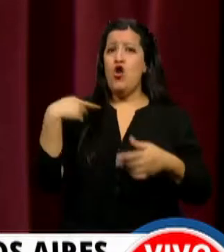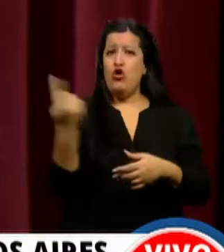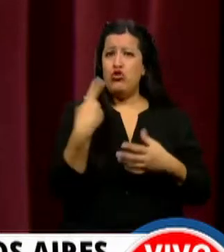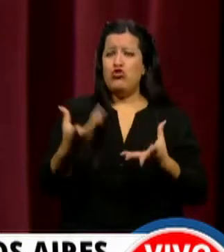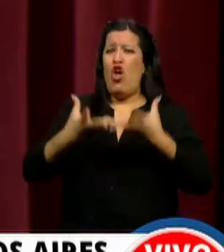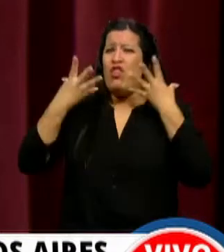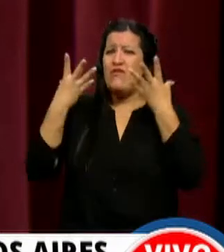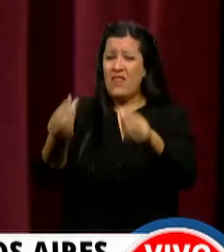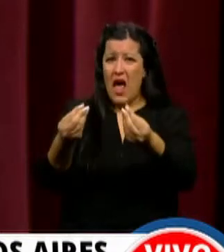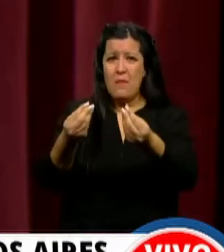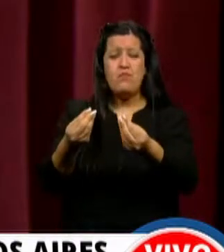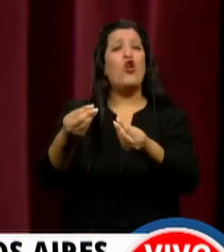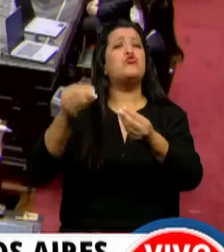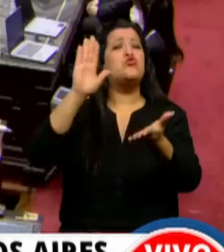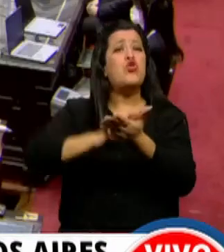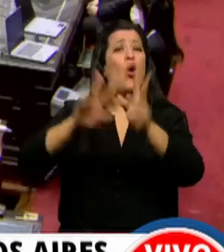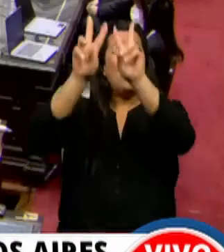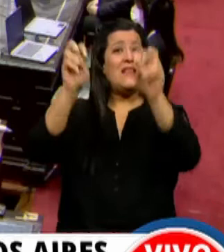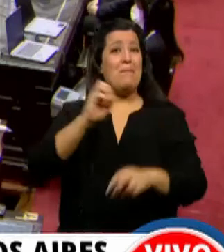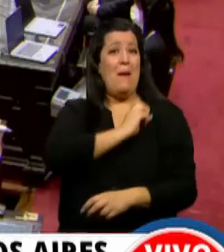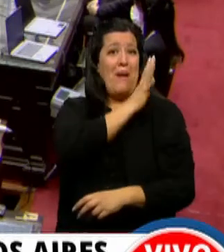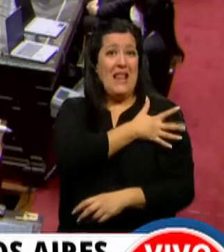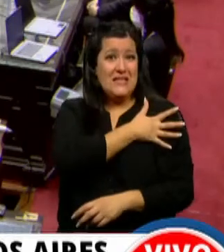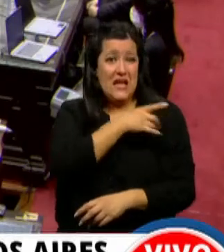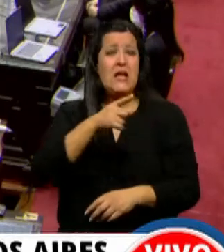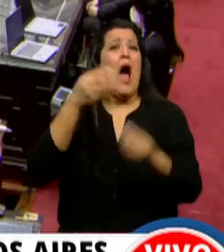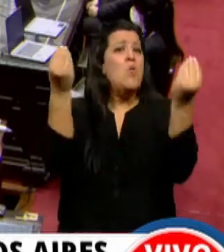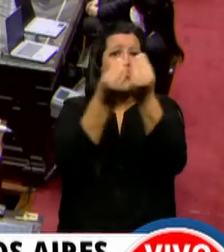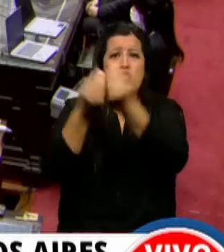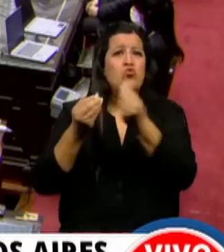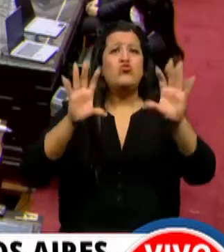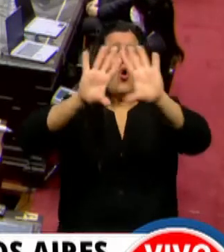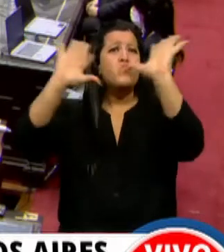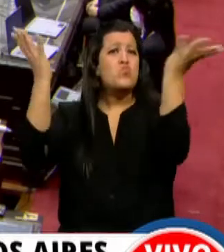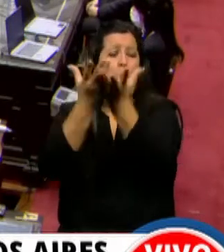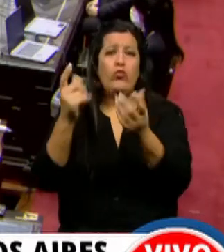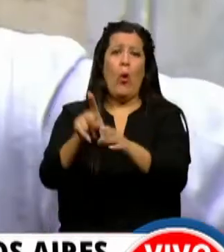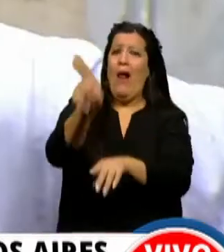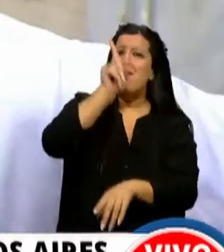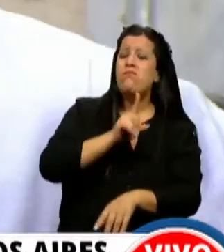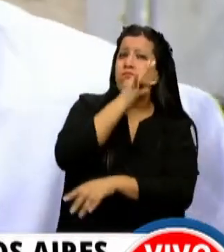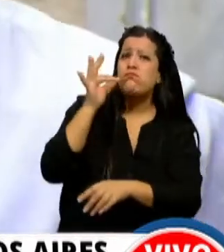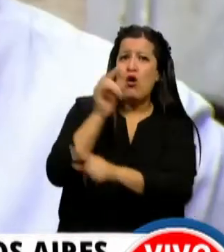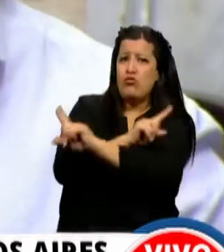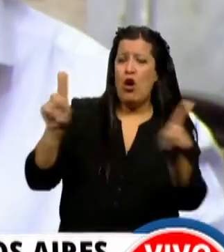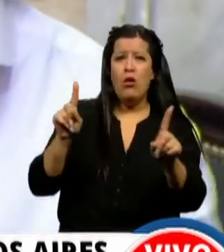defendemos fervorosamente la causa palestina, millones en el mundo, no nos van a hacer callar. Señor diputado,